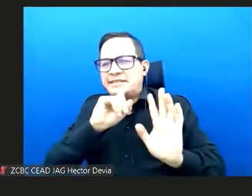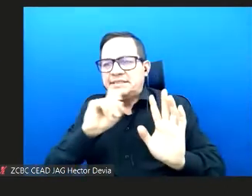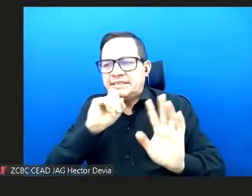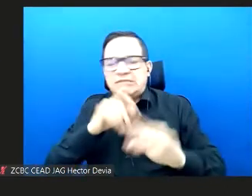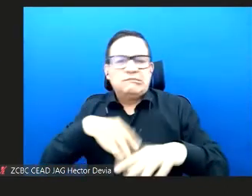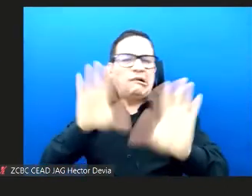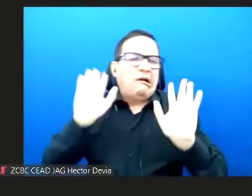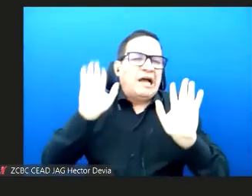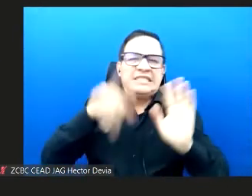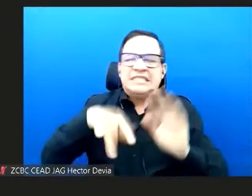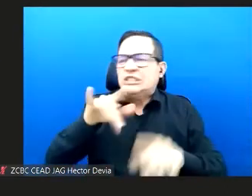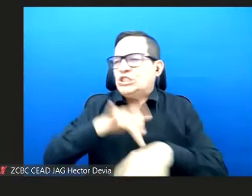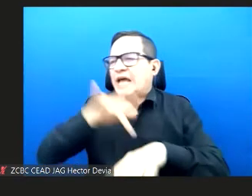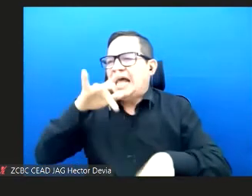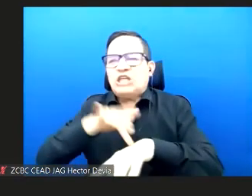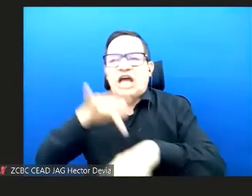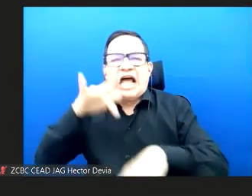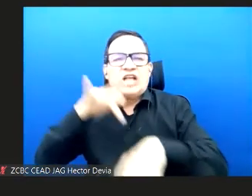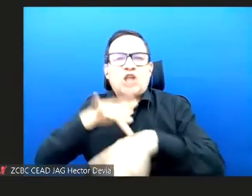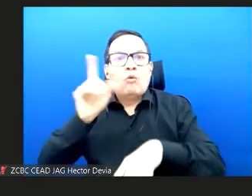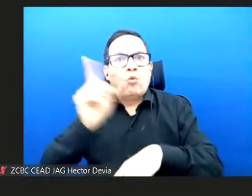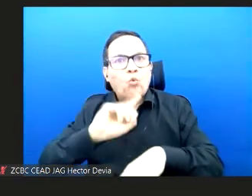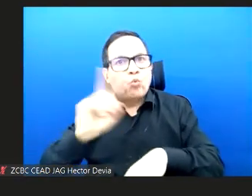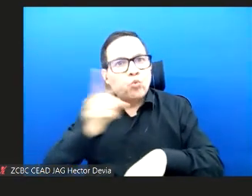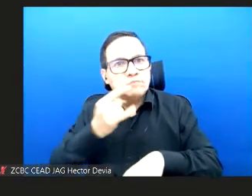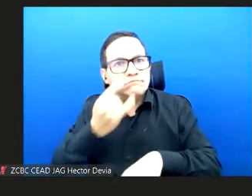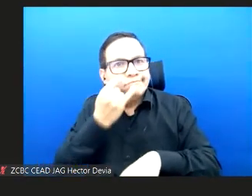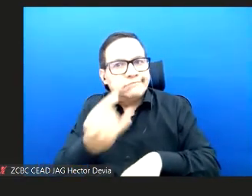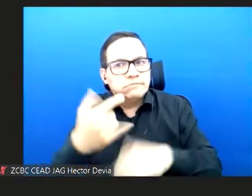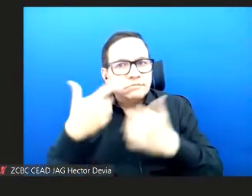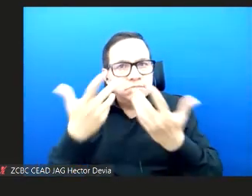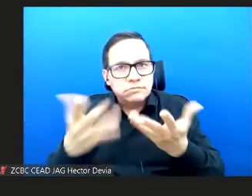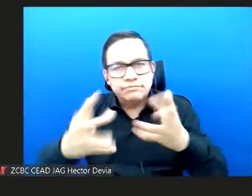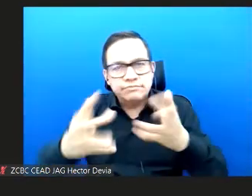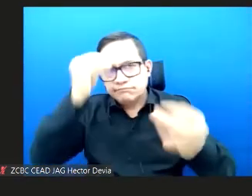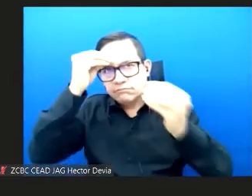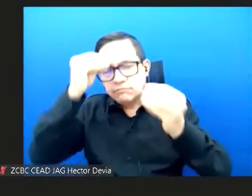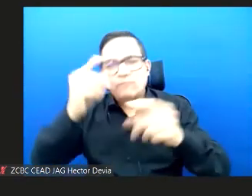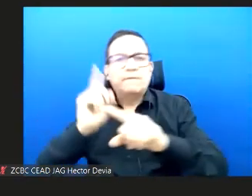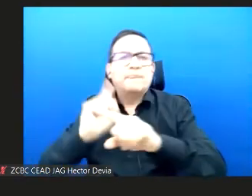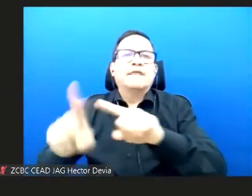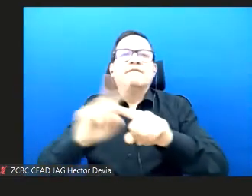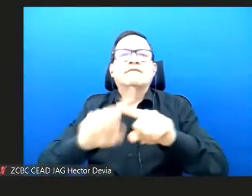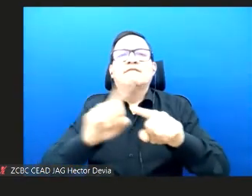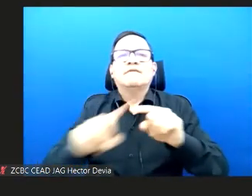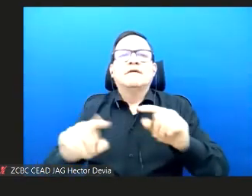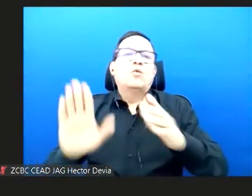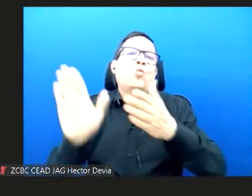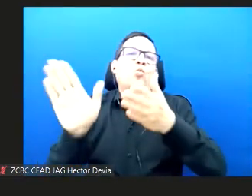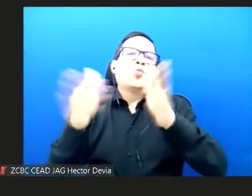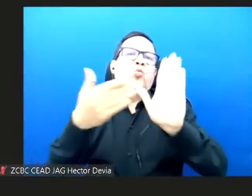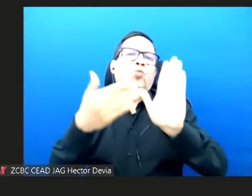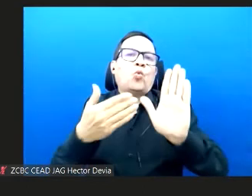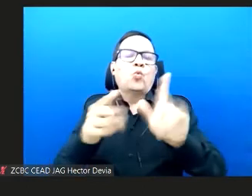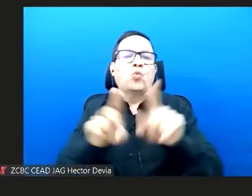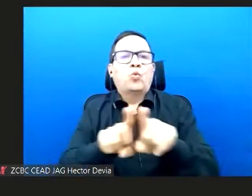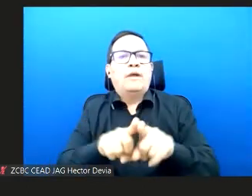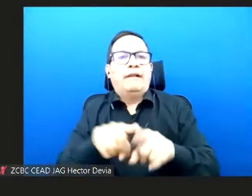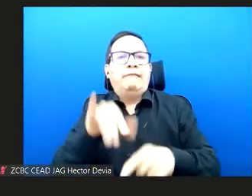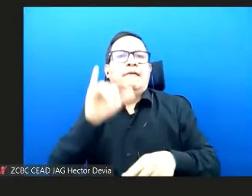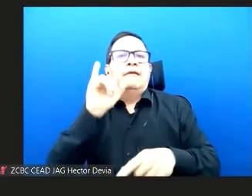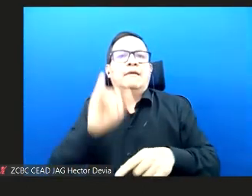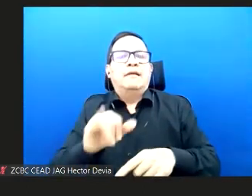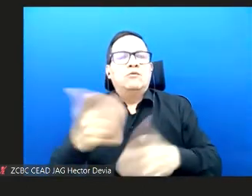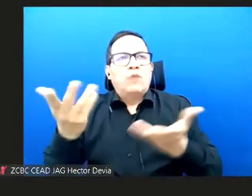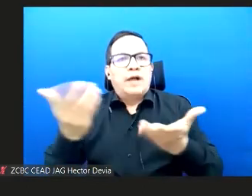requisito más con respecto a las asignaturas que están viendo, sino que es algo que nos enseña a